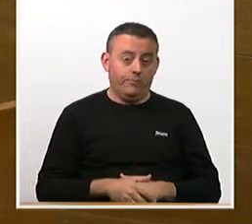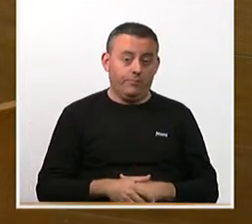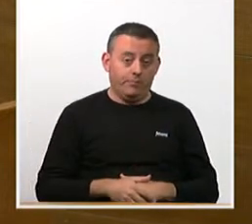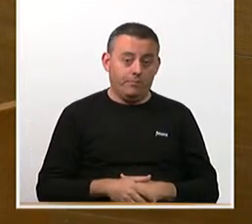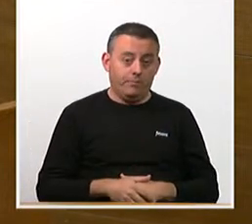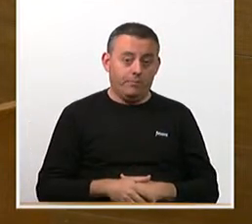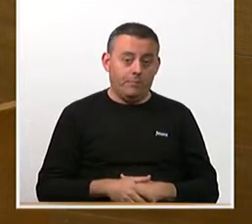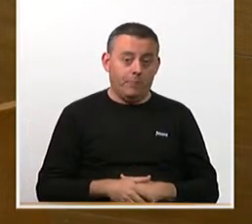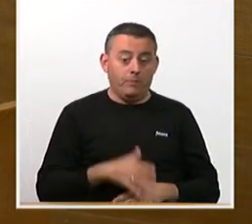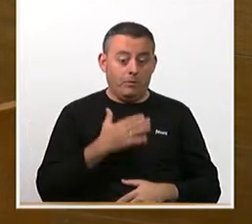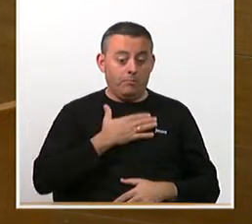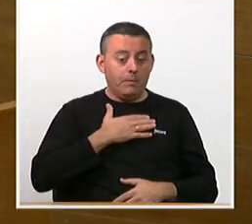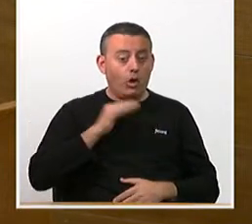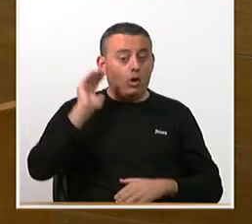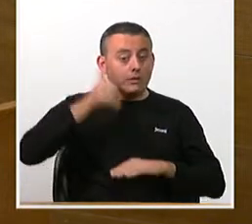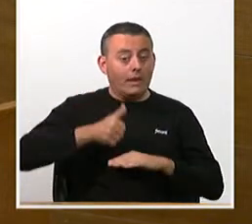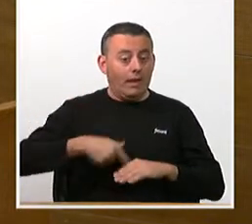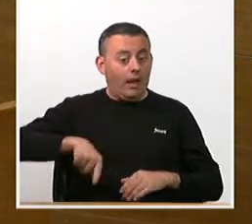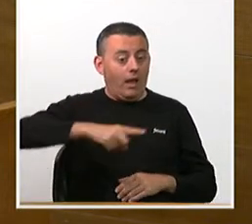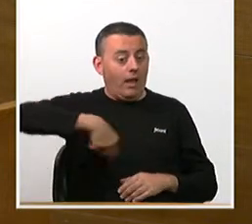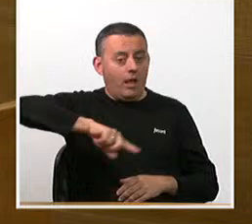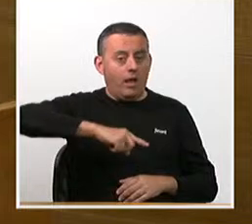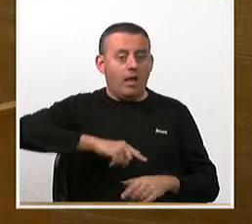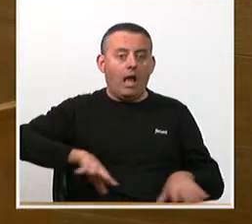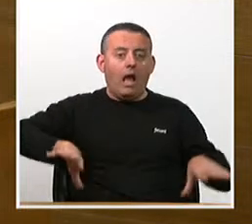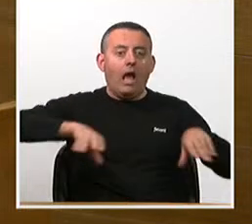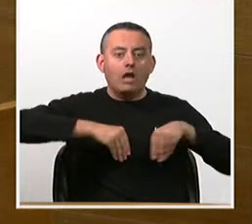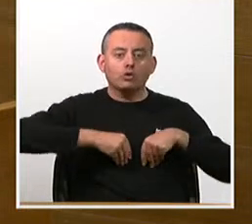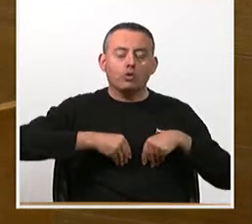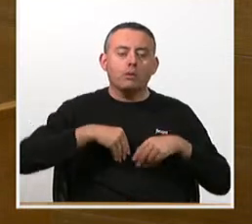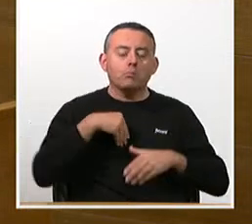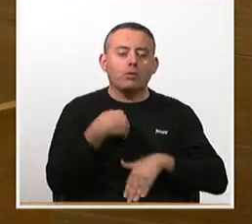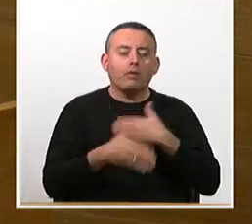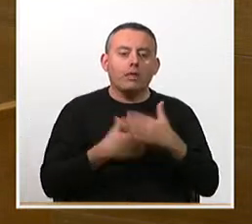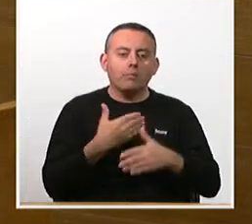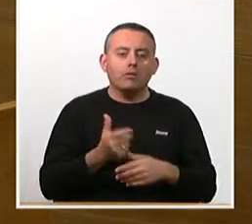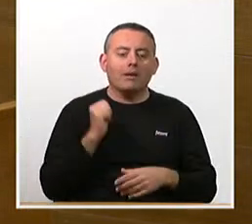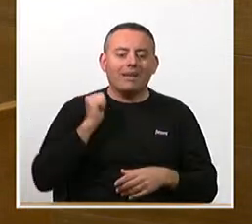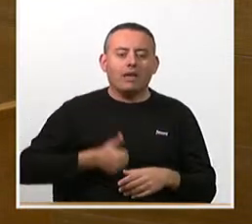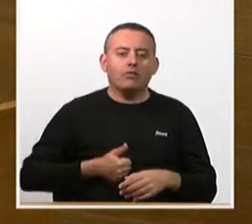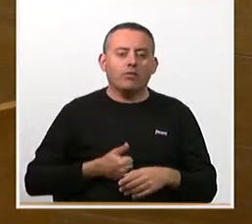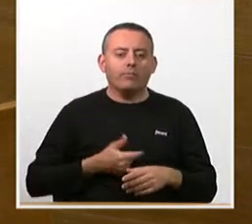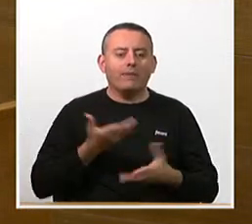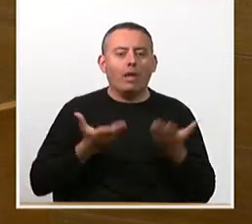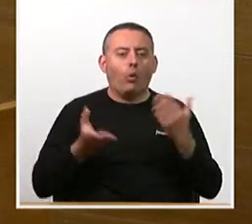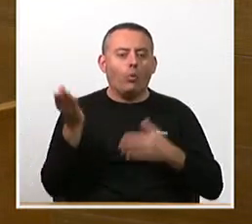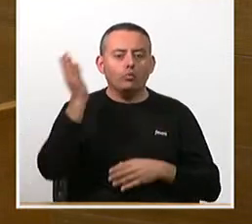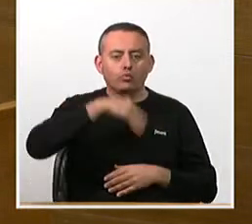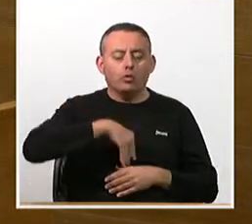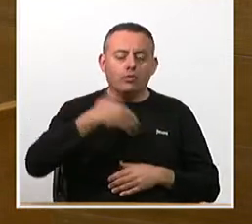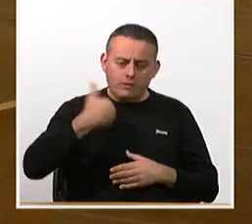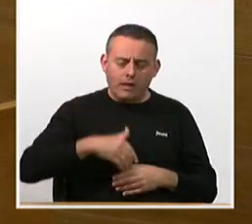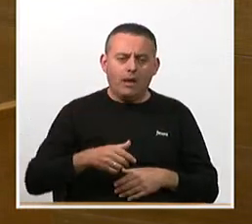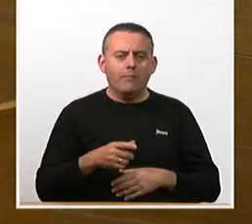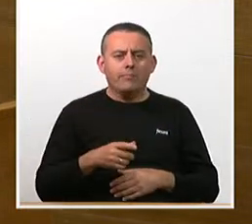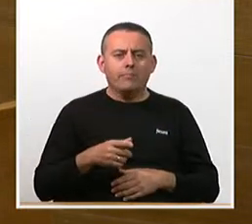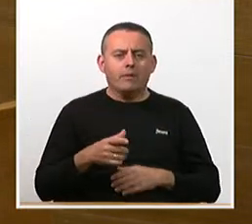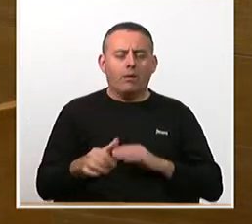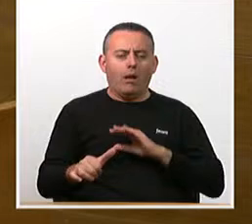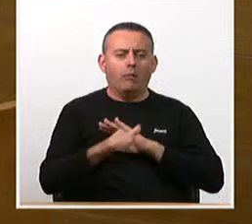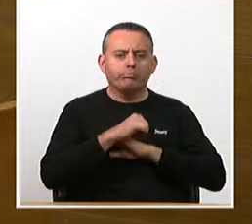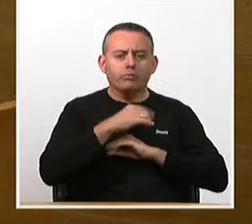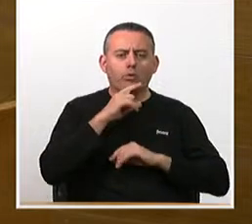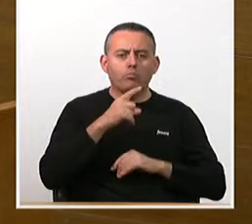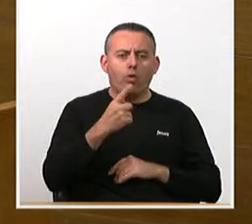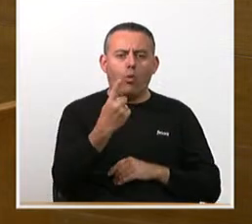hemos tenido que asumir numerosos procedimientos de enriquecimiento injustos hasta la fecha nos hemos encontrado con pufos por la cantidad